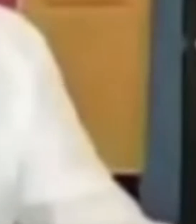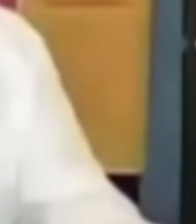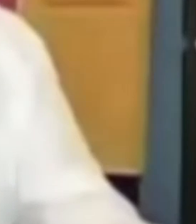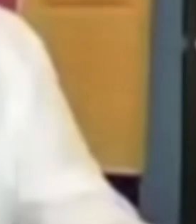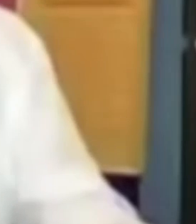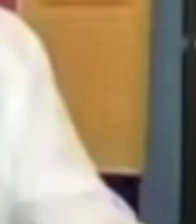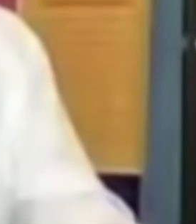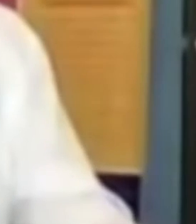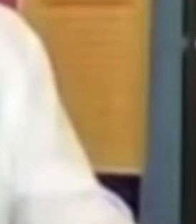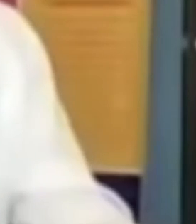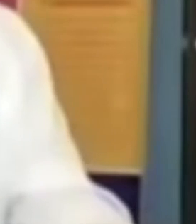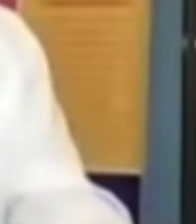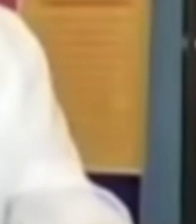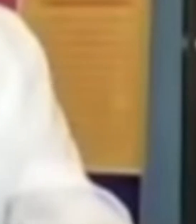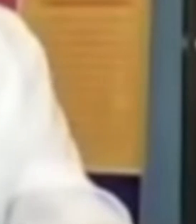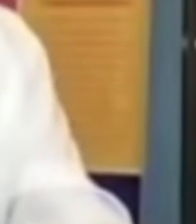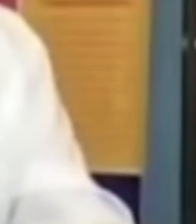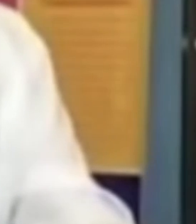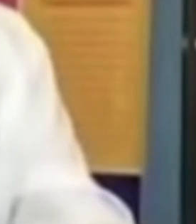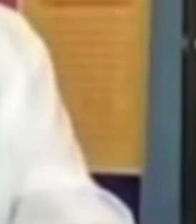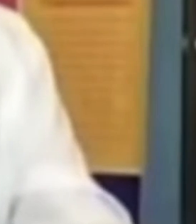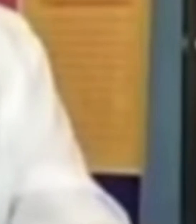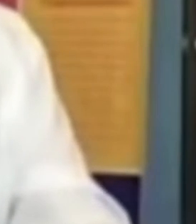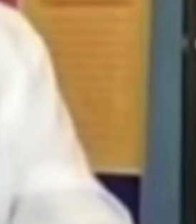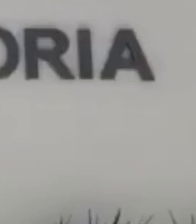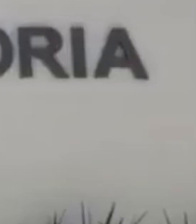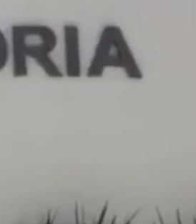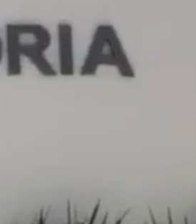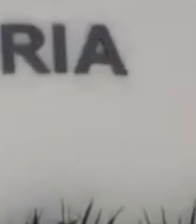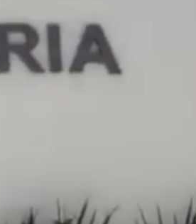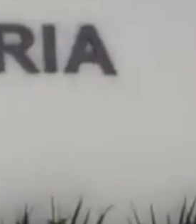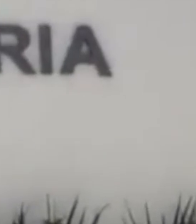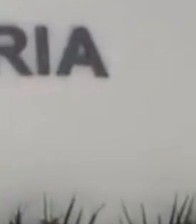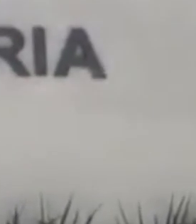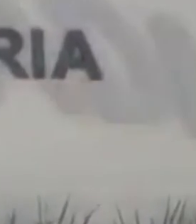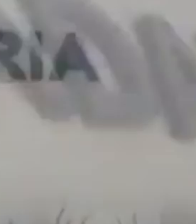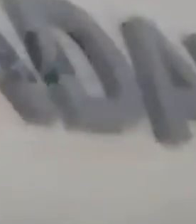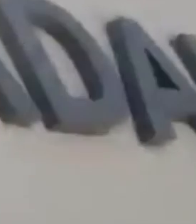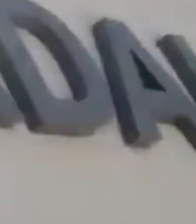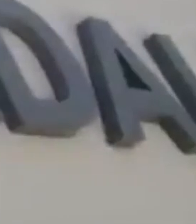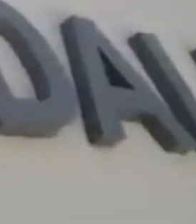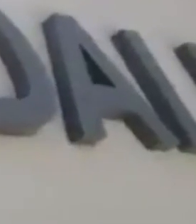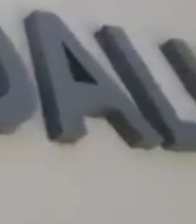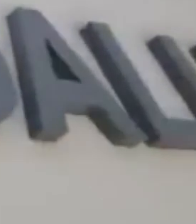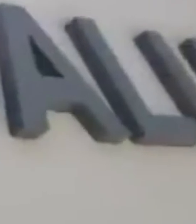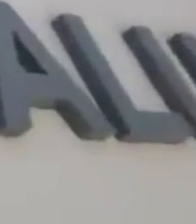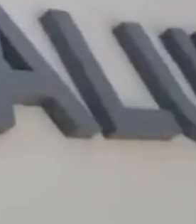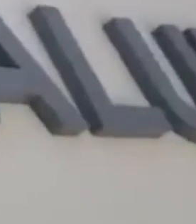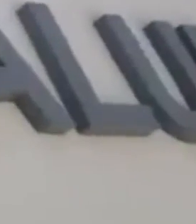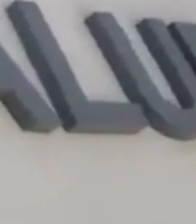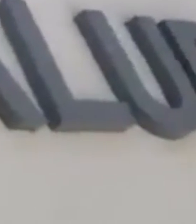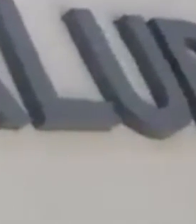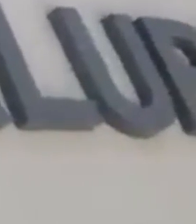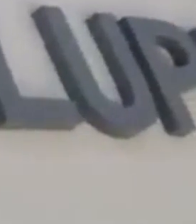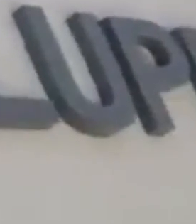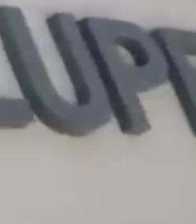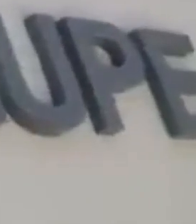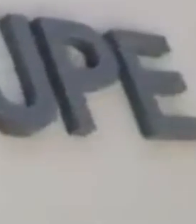tanto que están a la espera del resultado de 255 pruebas. El funcionario indicó que con los datos anteriores ya